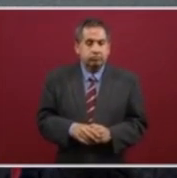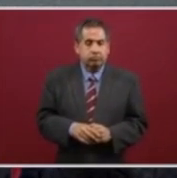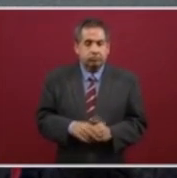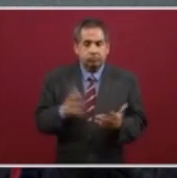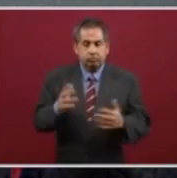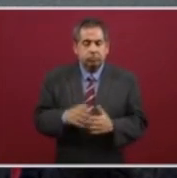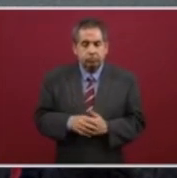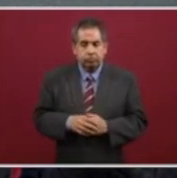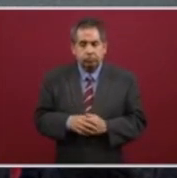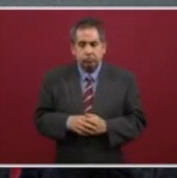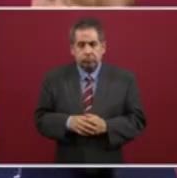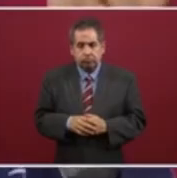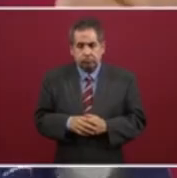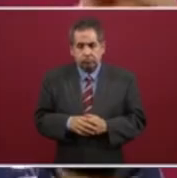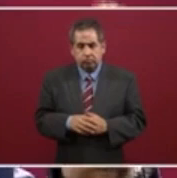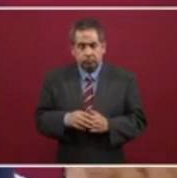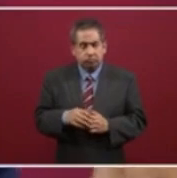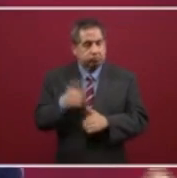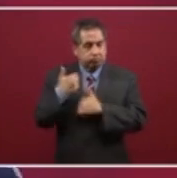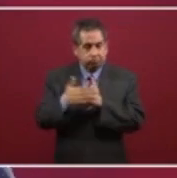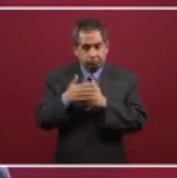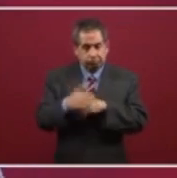Voy a empezar a enumerar